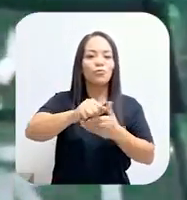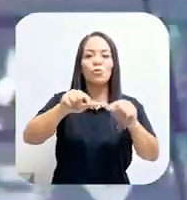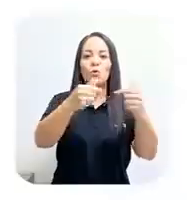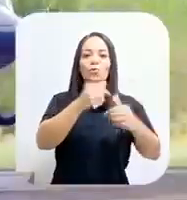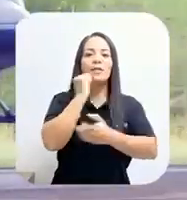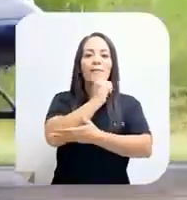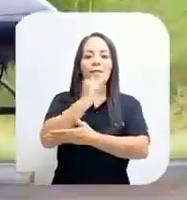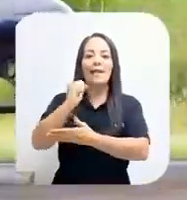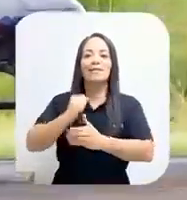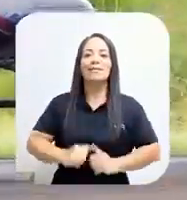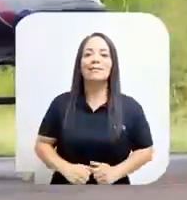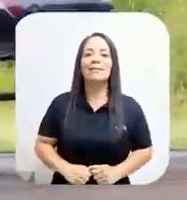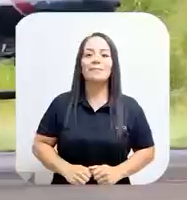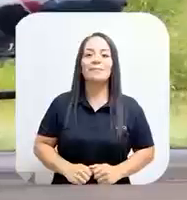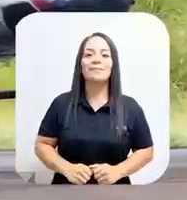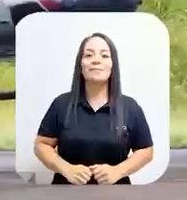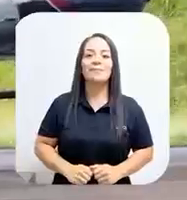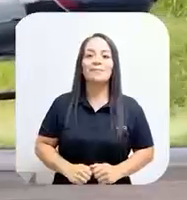criminales.